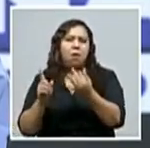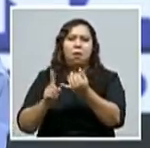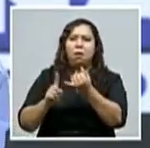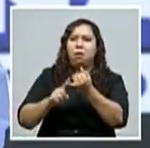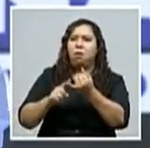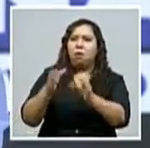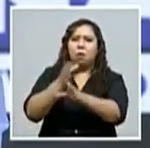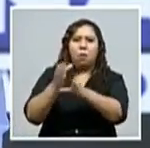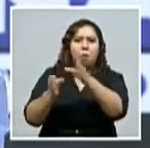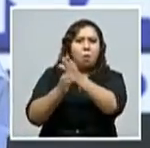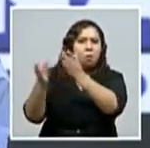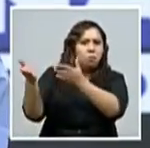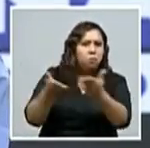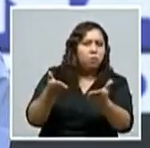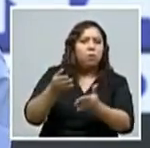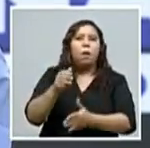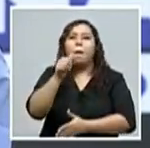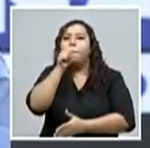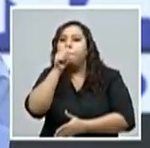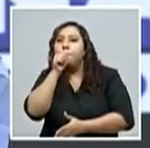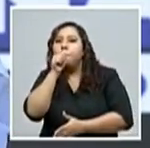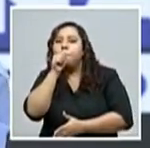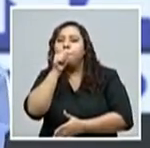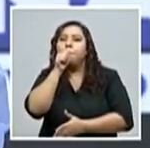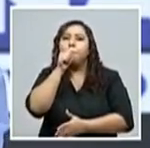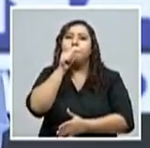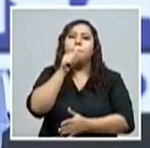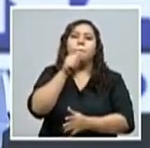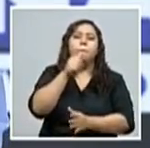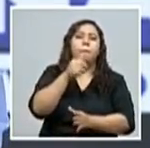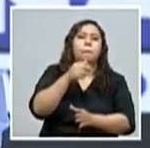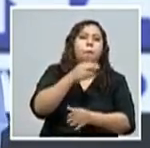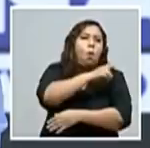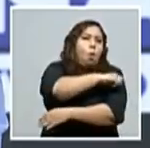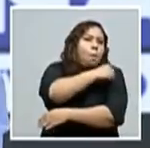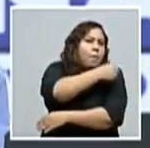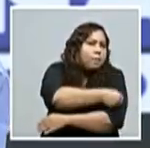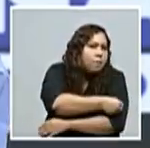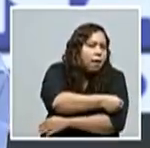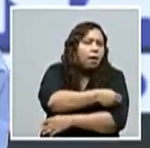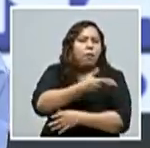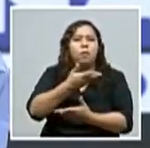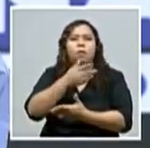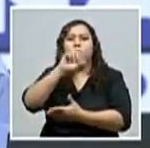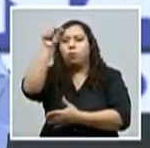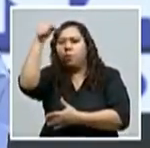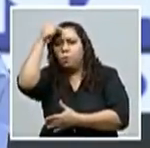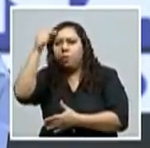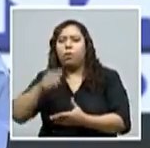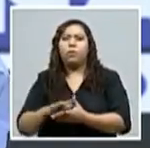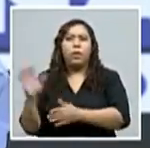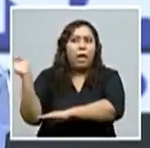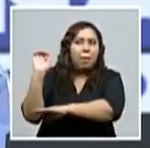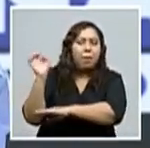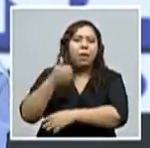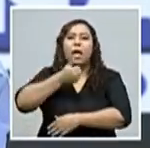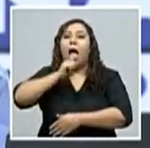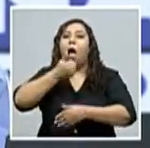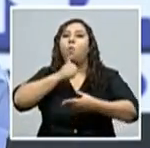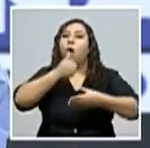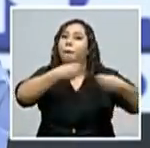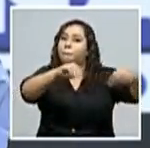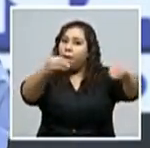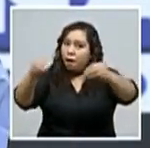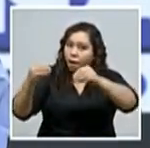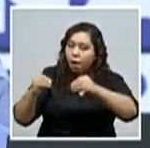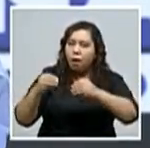de hospitales públicos y privados, productos médicos, transporte de seguridad y emergencia, distribuidores de agua, tren de aseo,